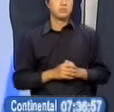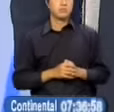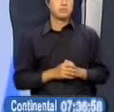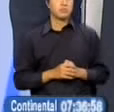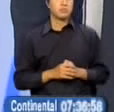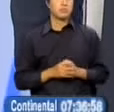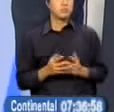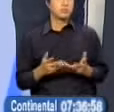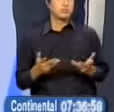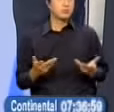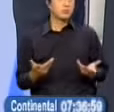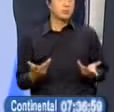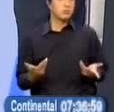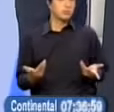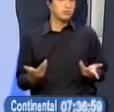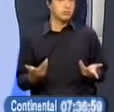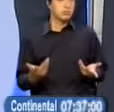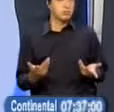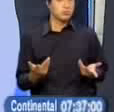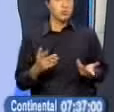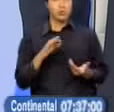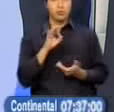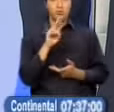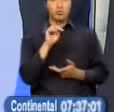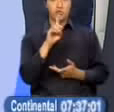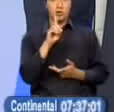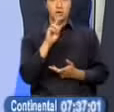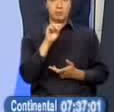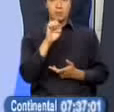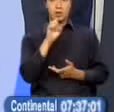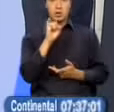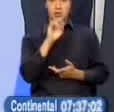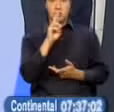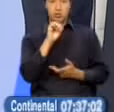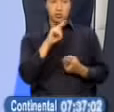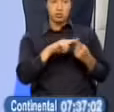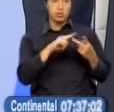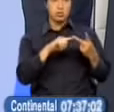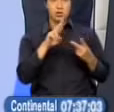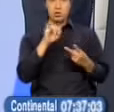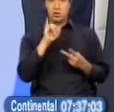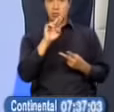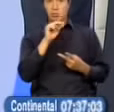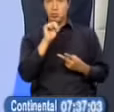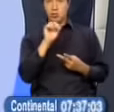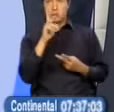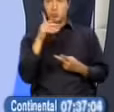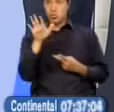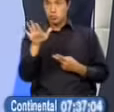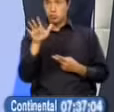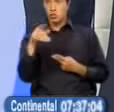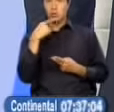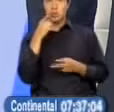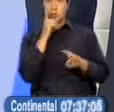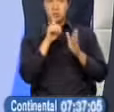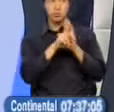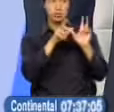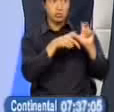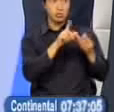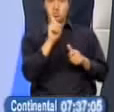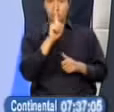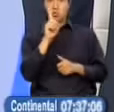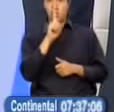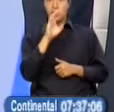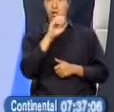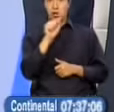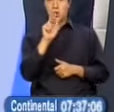es que no está diciendo fundamedios no está diciendo ramiro garcía hagan extensivo al acorde con los trayendo carlos